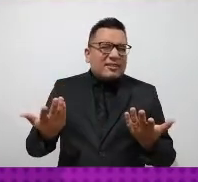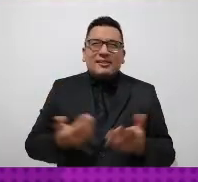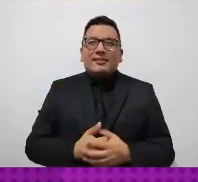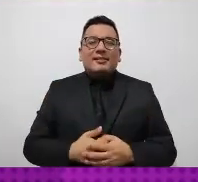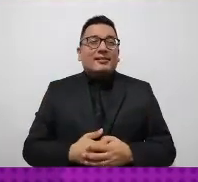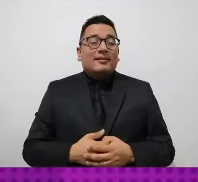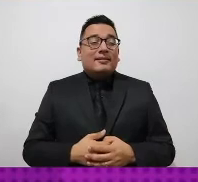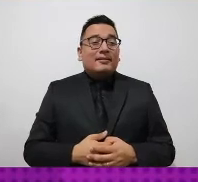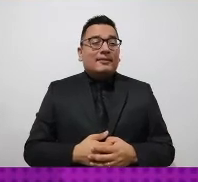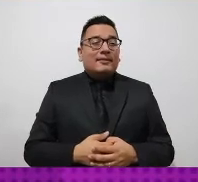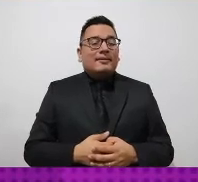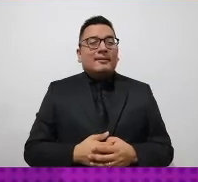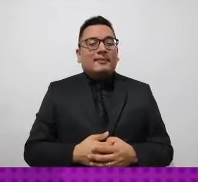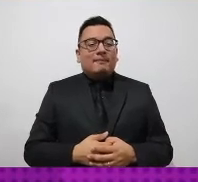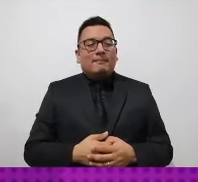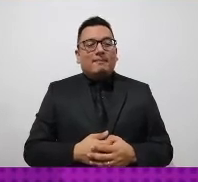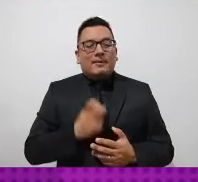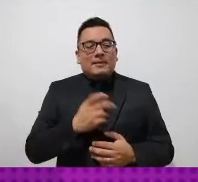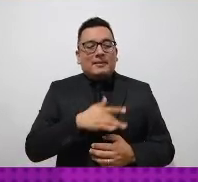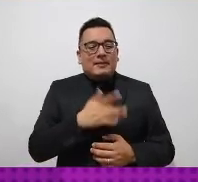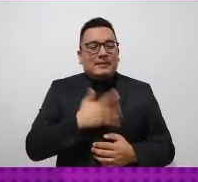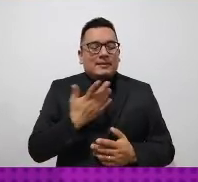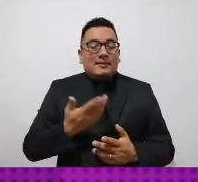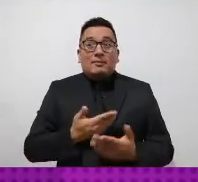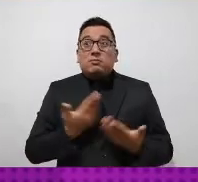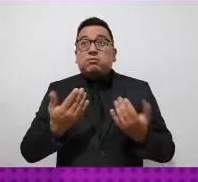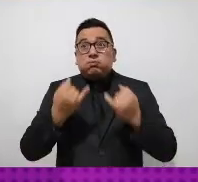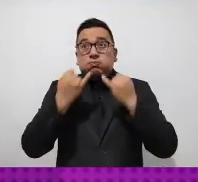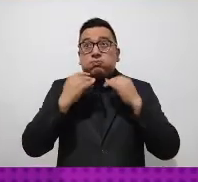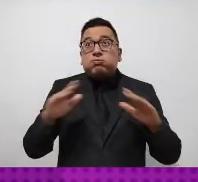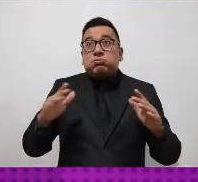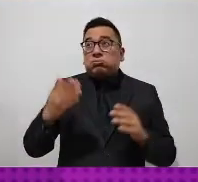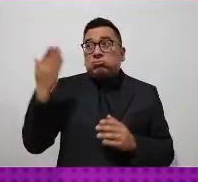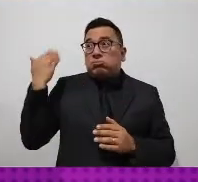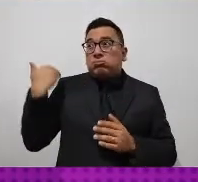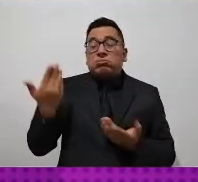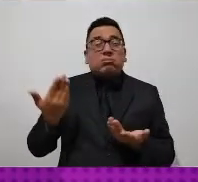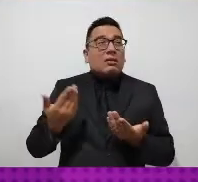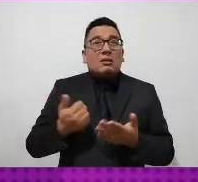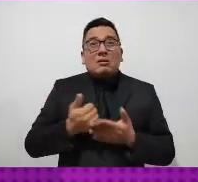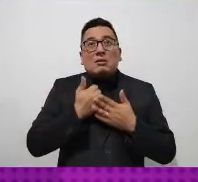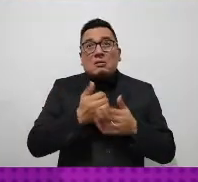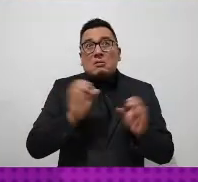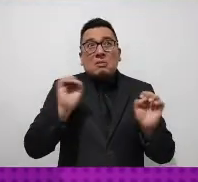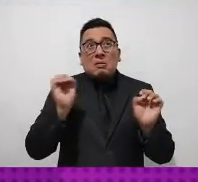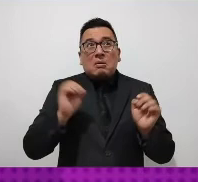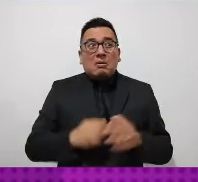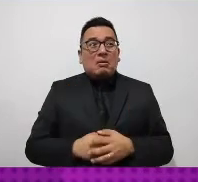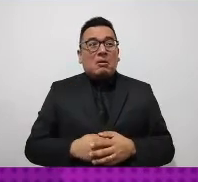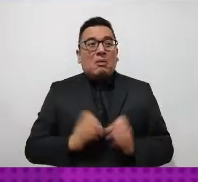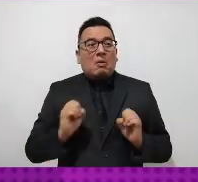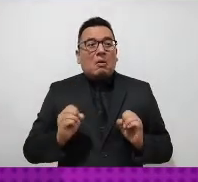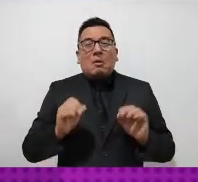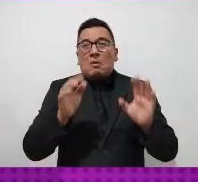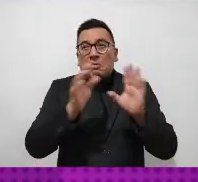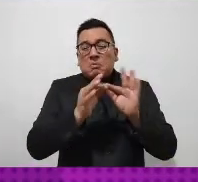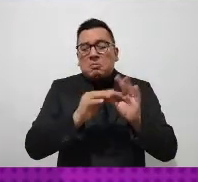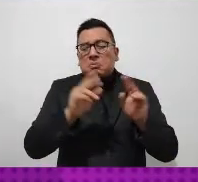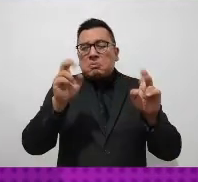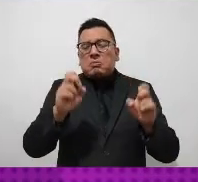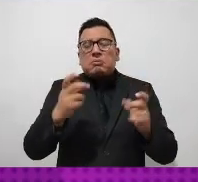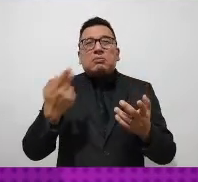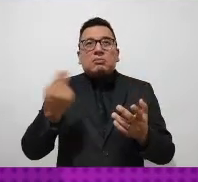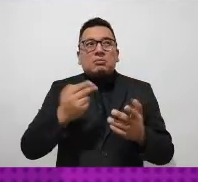de cerca con ellas, en darles la información que a lo mejor nadie se las ha dado, en concientizarlas en el tema de